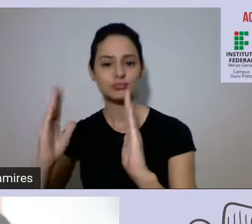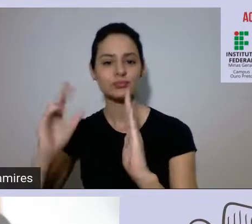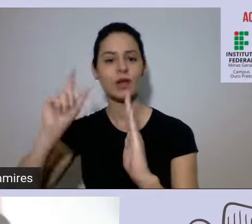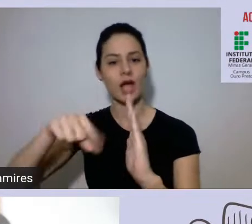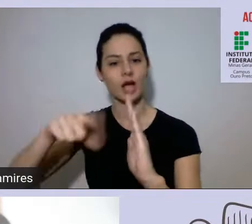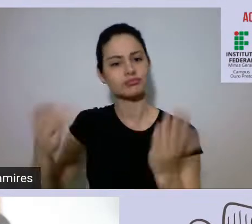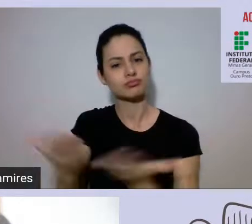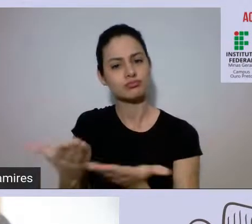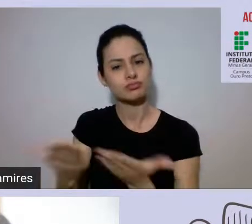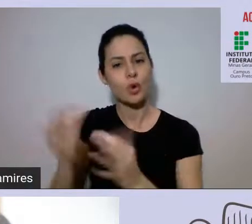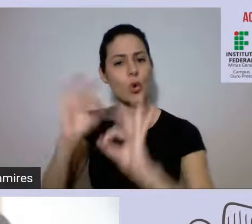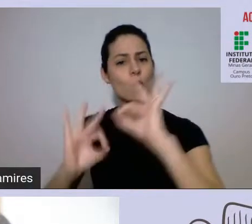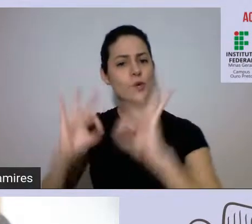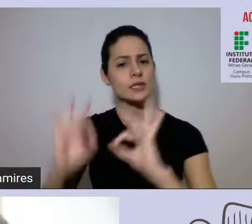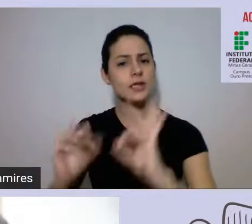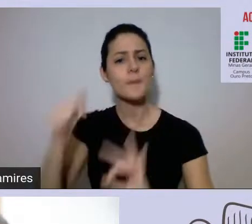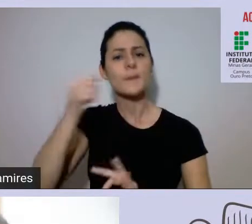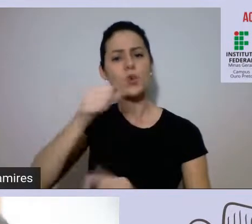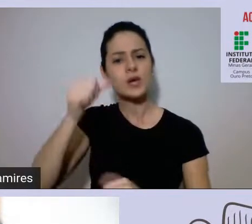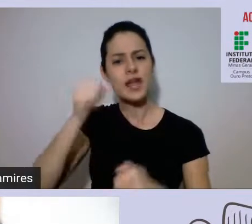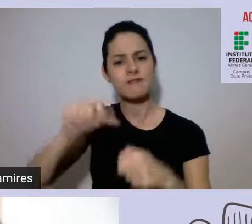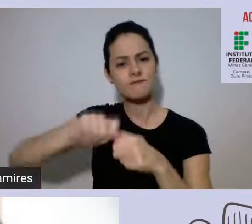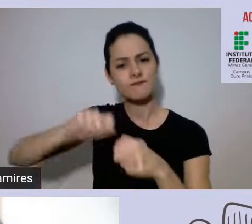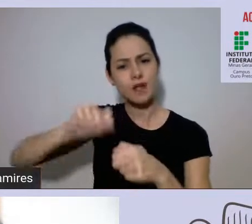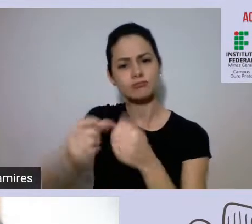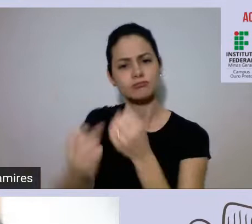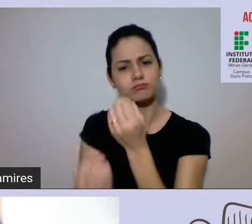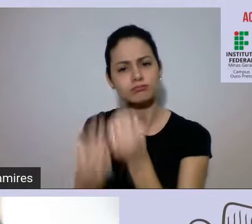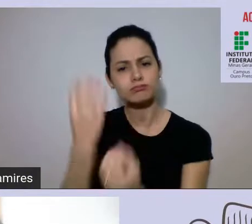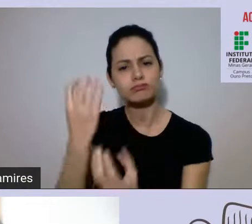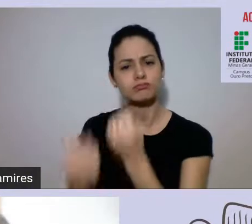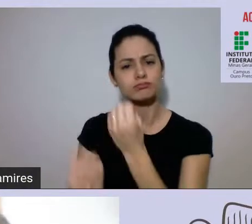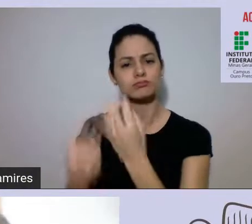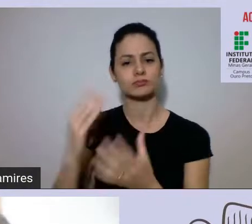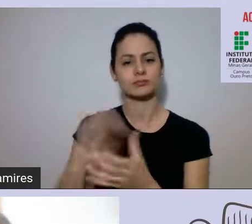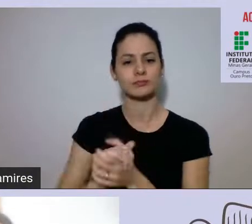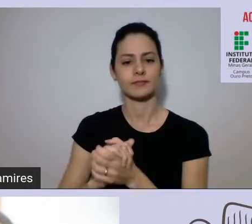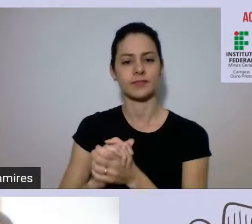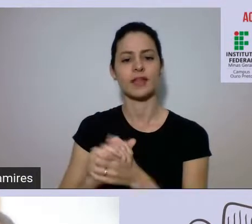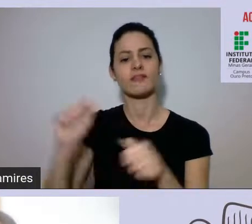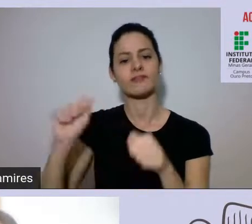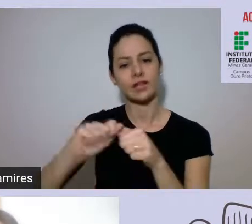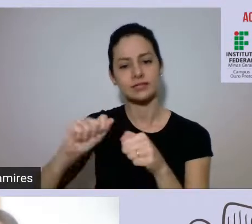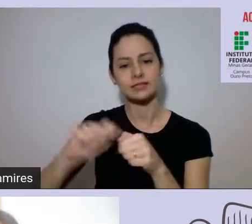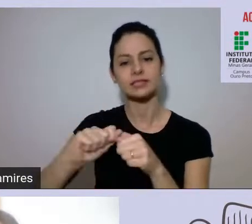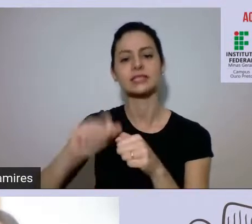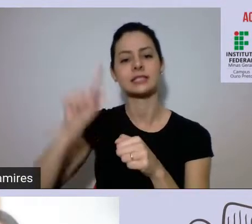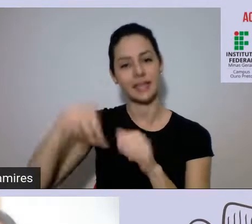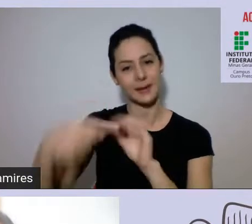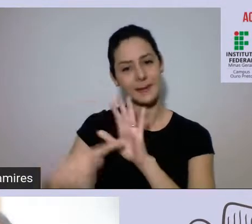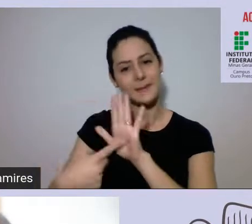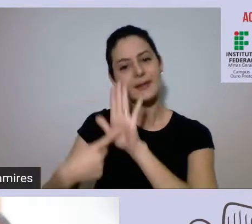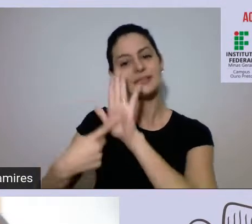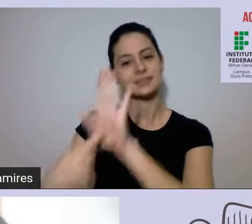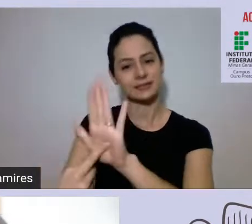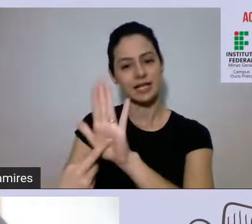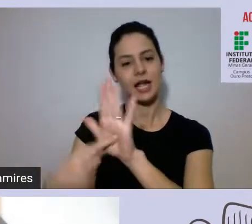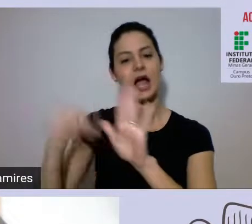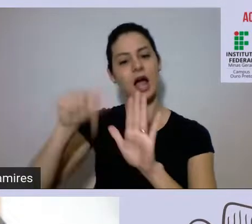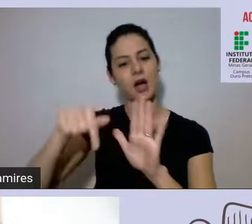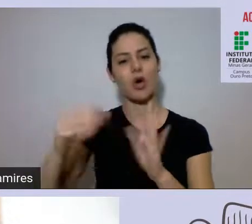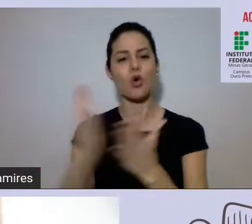una organización de mujeres productoras para cerrar a partir de la presentación de este caso con